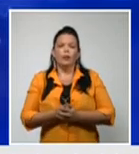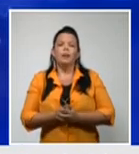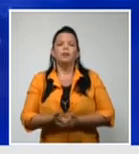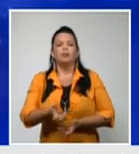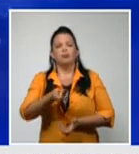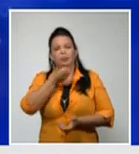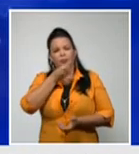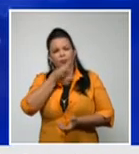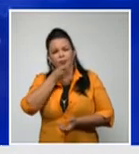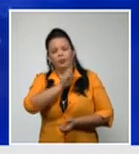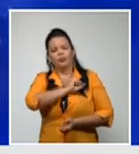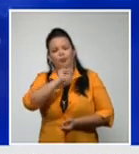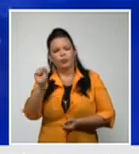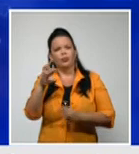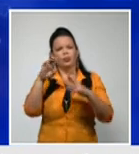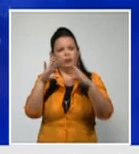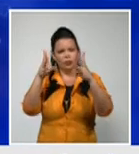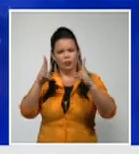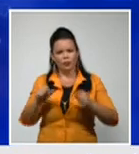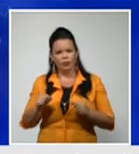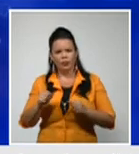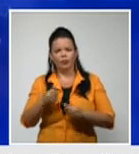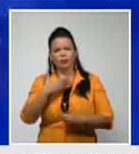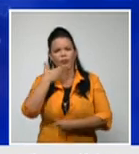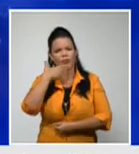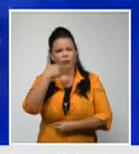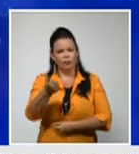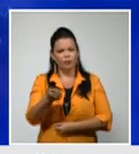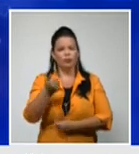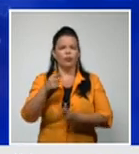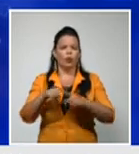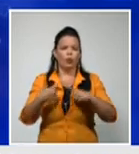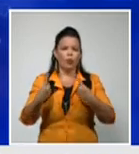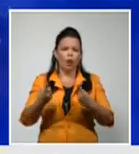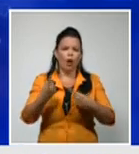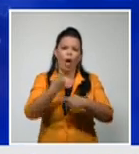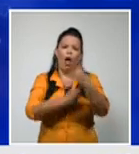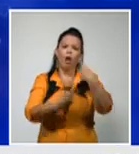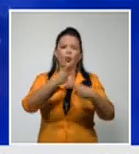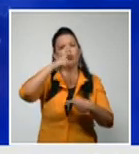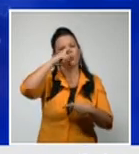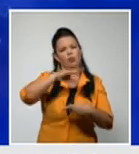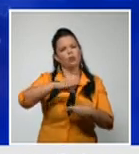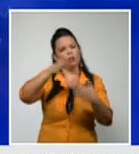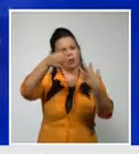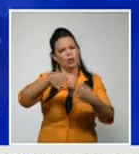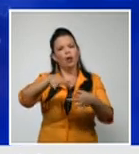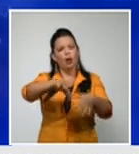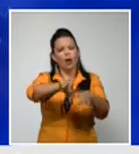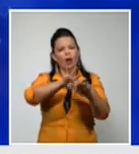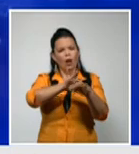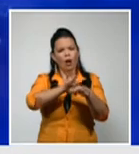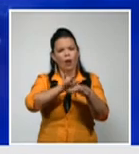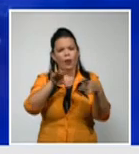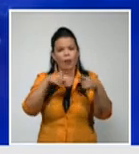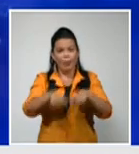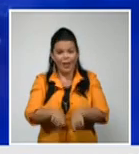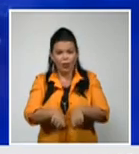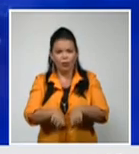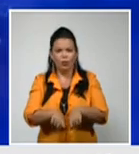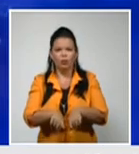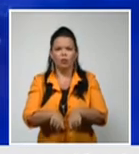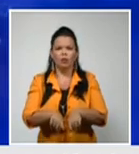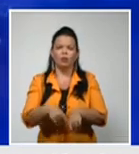realmente resultados desde el punto de vista de que se han agravado algunos, y así lo hemos mencionado, pero que no llegue a